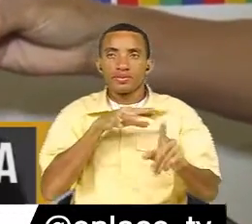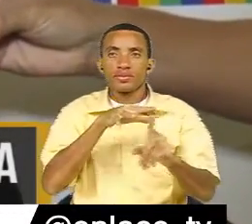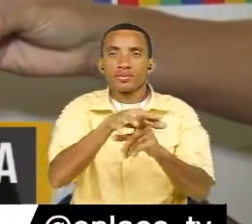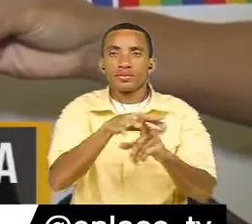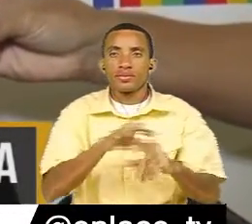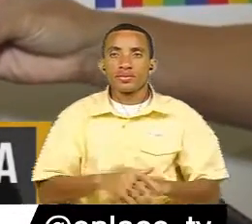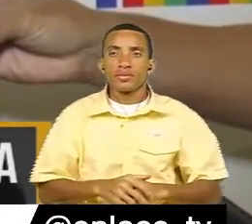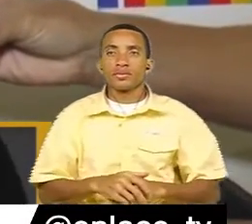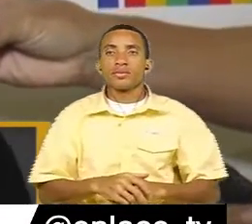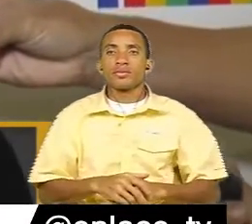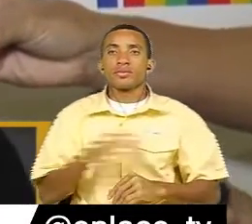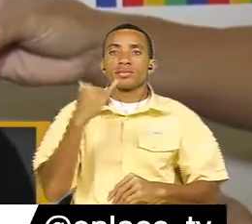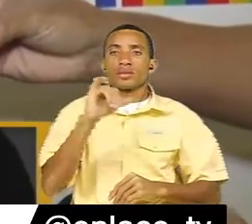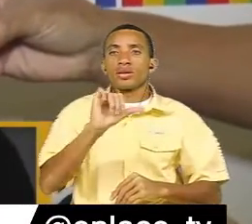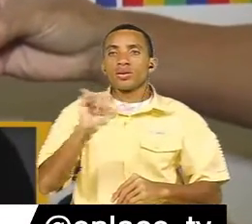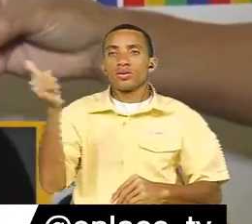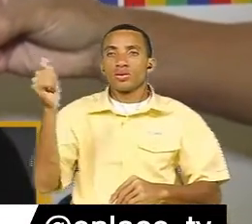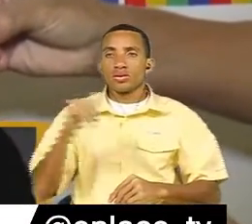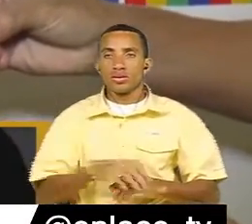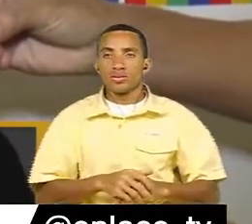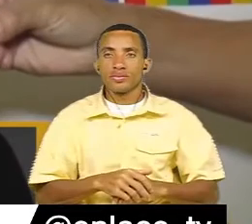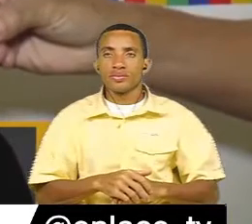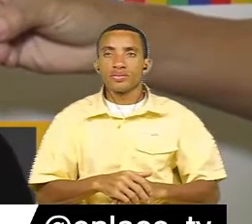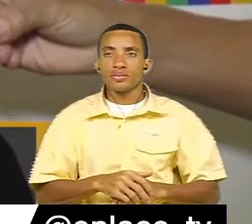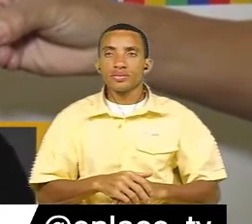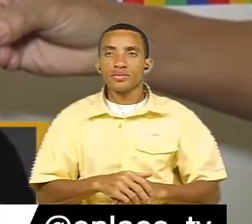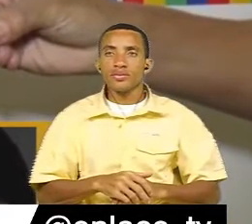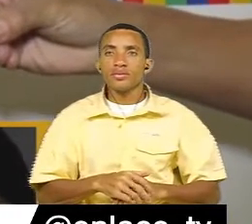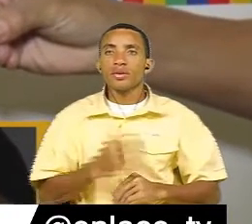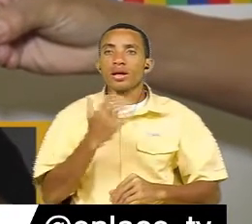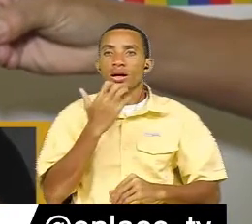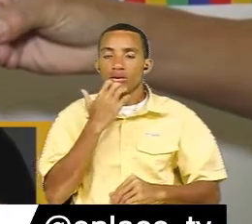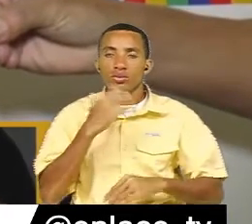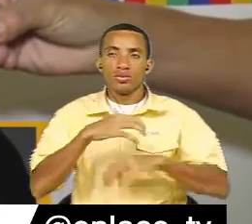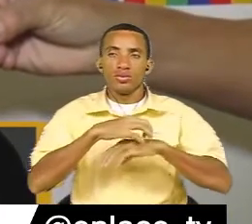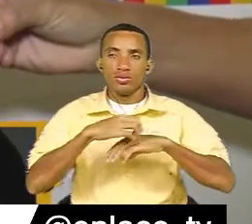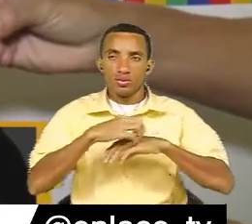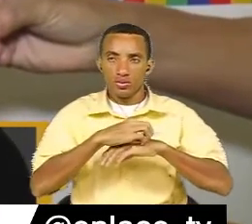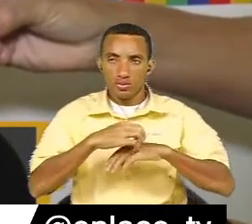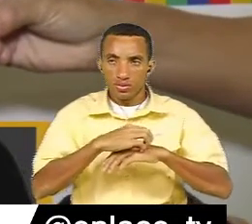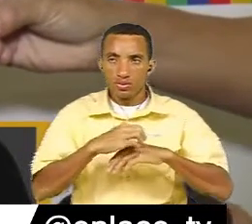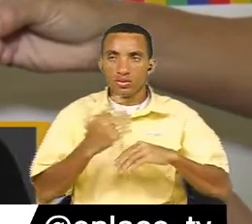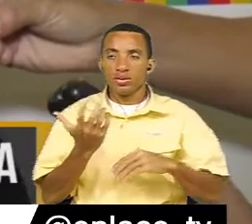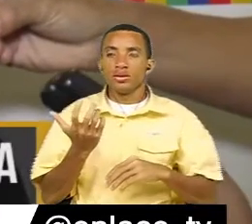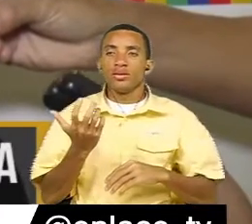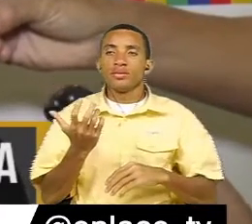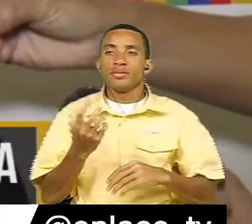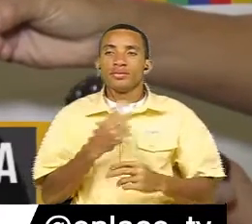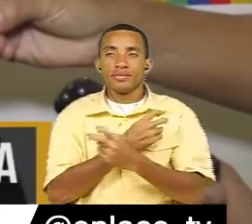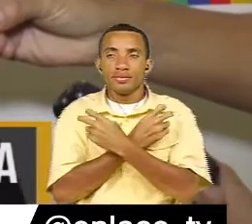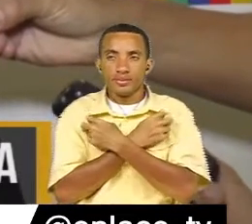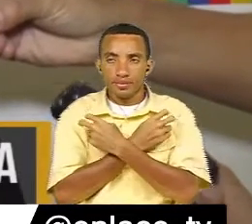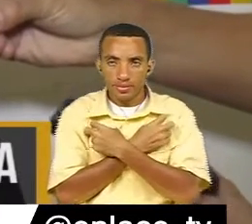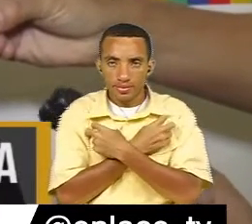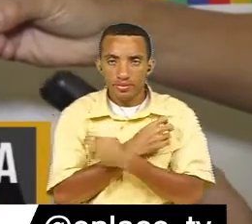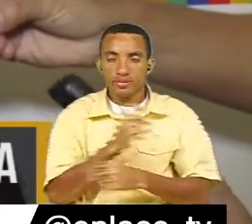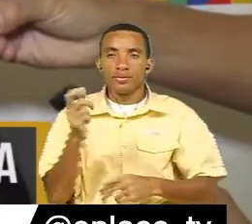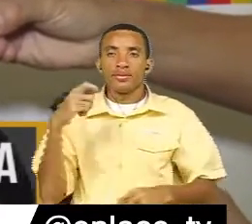hecho en otras latitudes, en el caso, por ejemplo, del Huila en la ciudad de Neiva, en el caso del Meta en